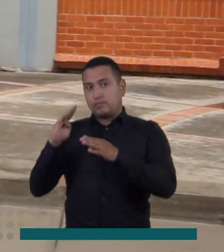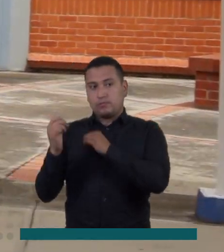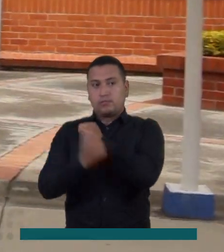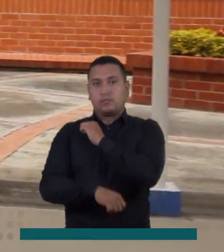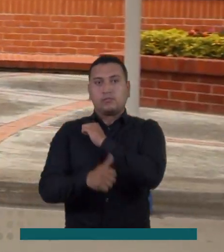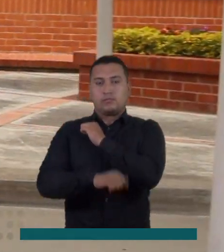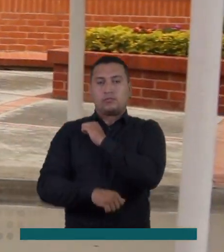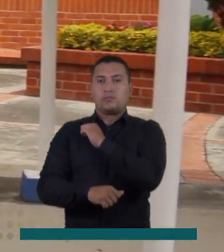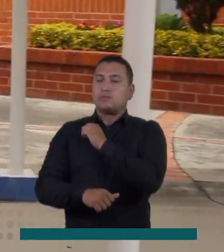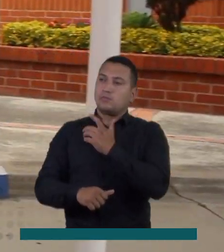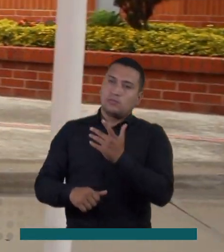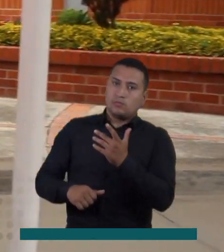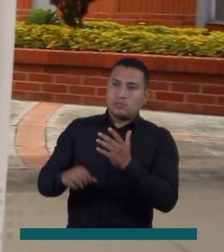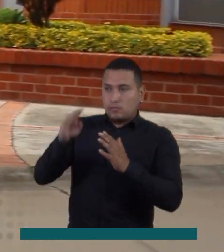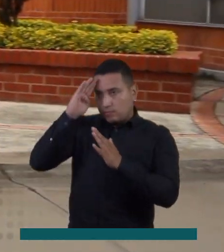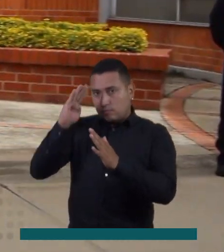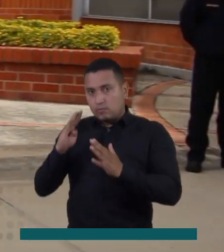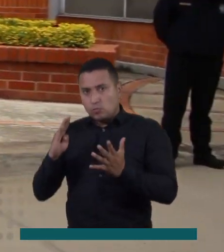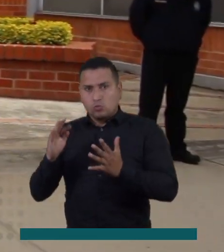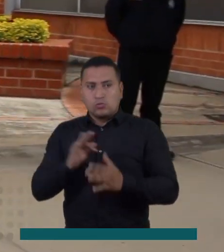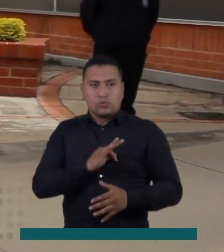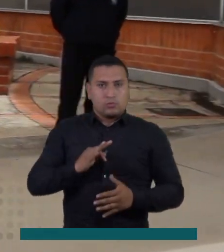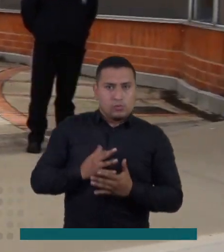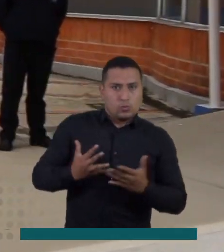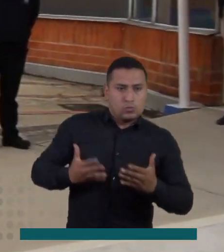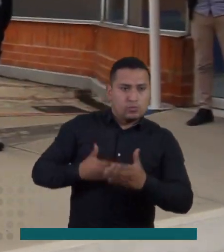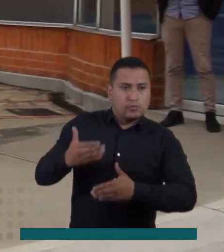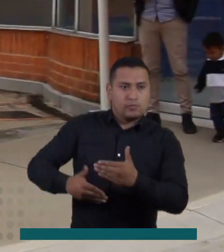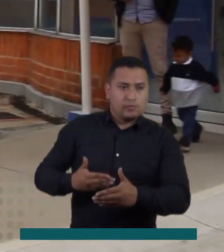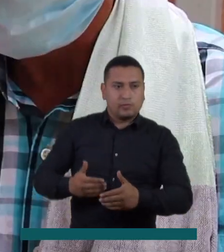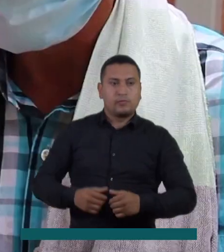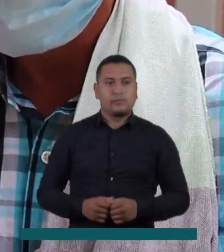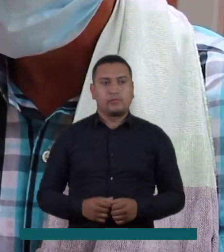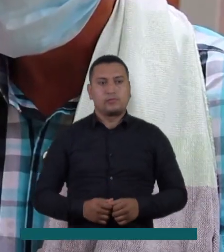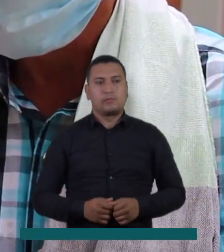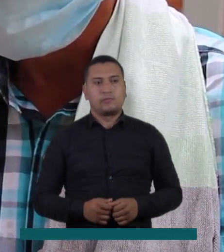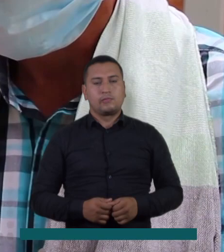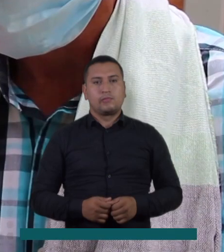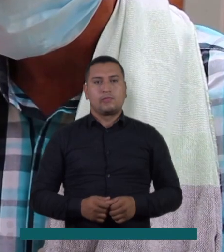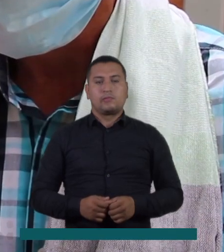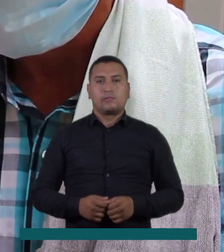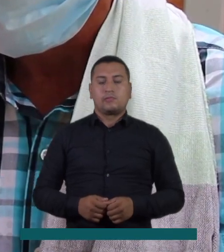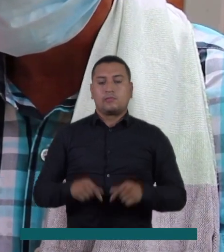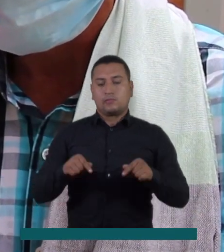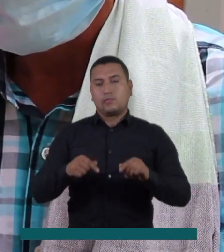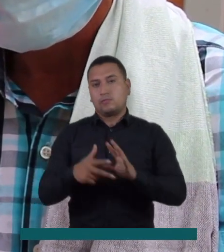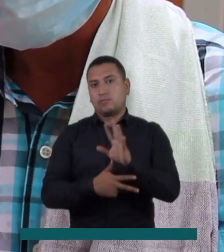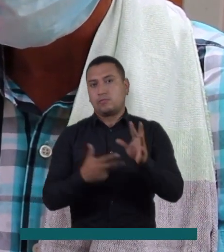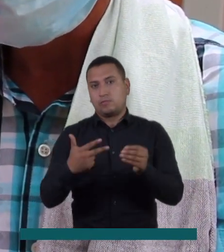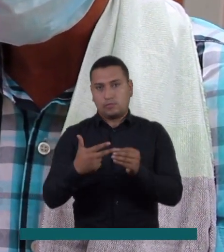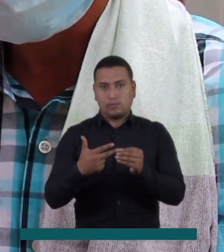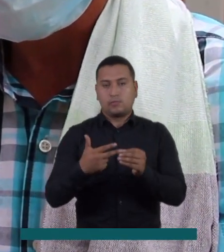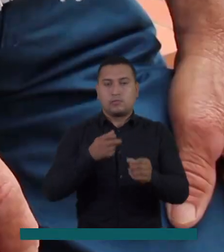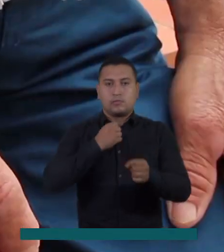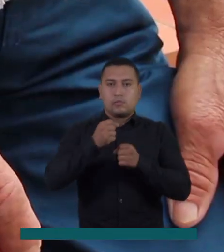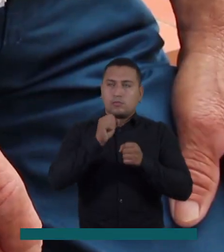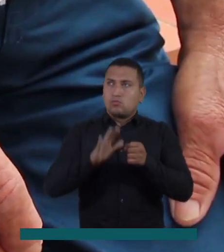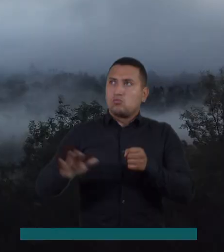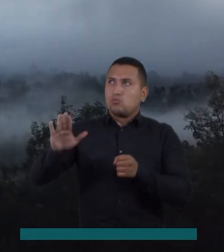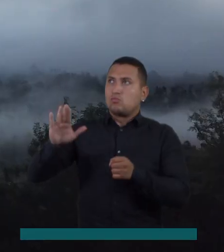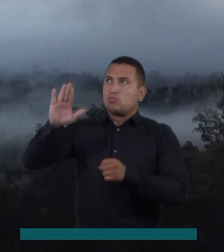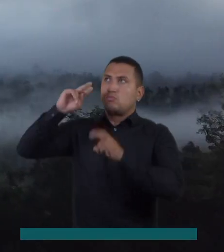posibilidad de contar con una nueva sonrisa. Estamos en Enlace 13, periodismo a profundidad de nuestras regiones.